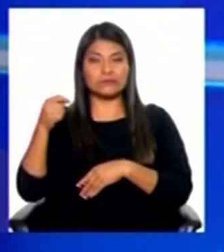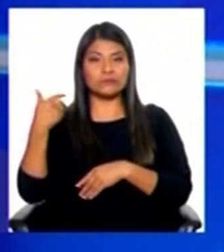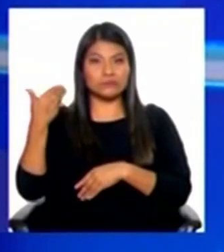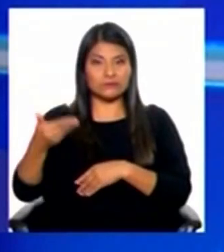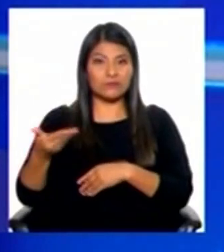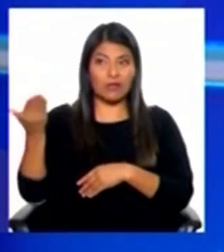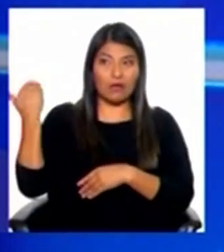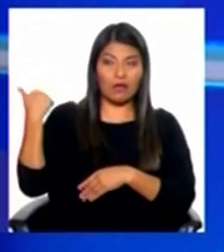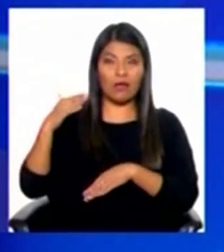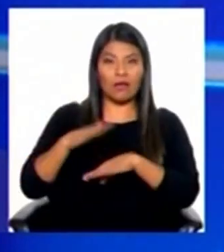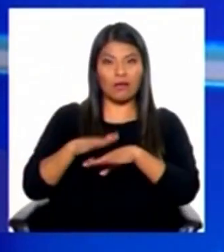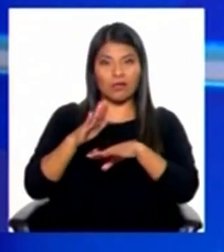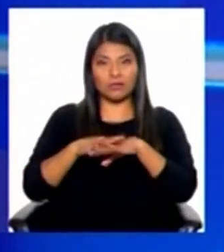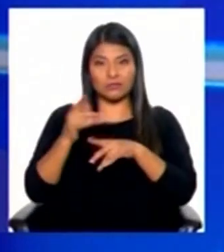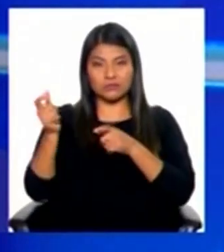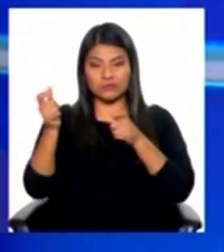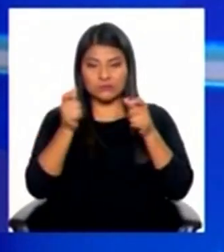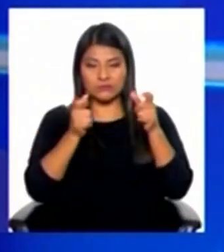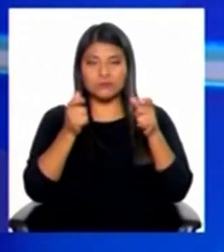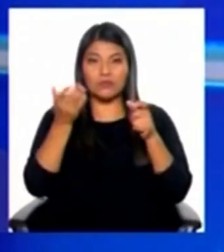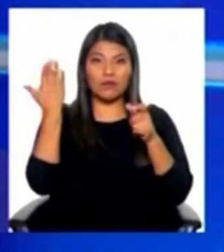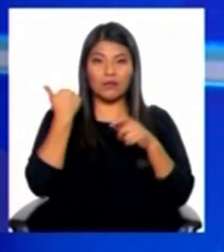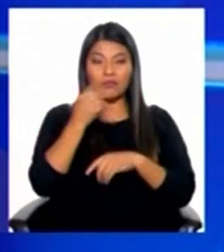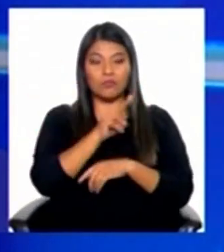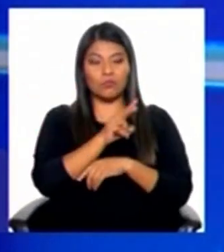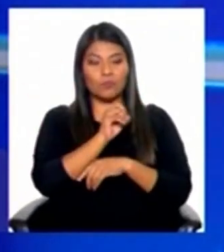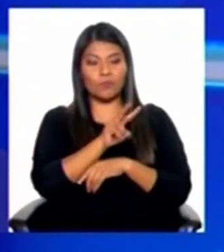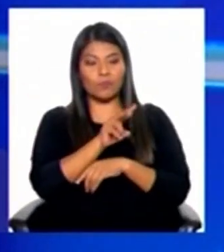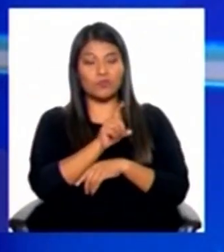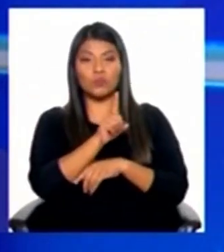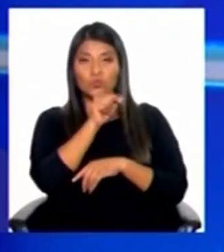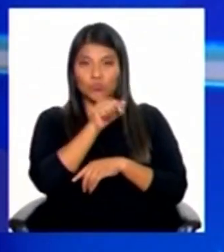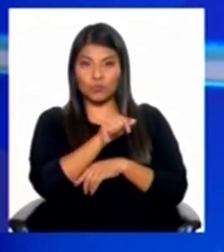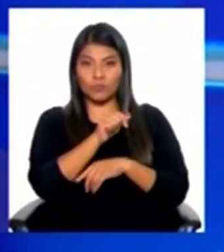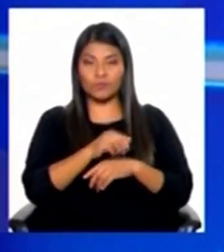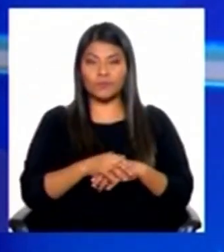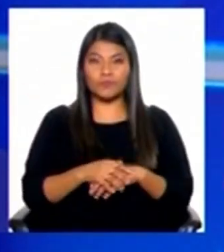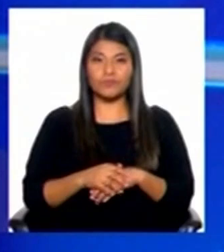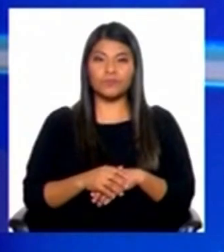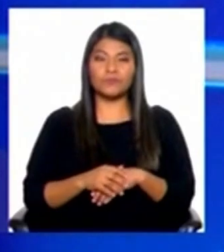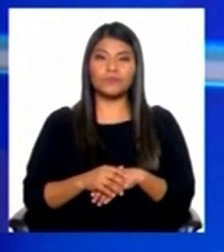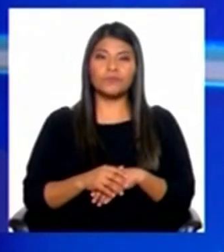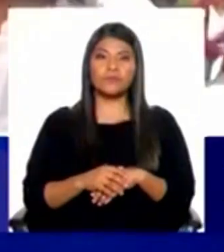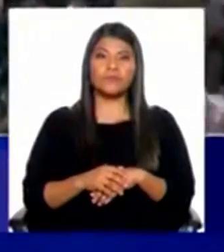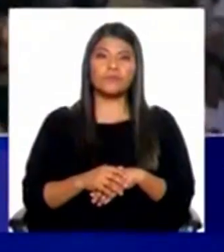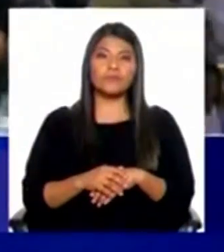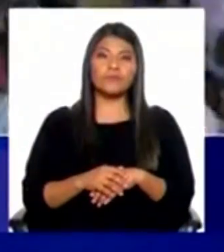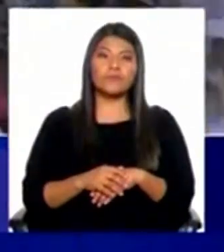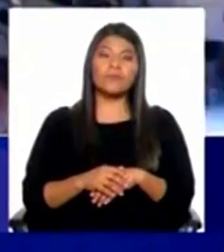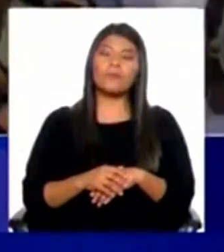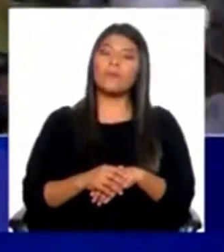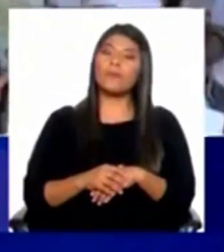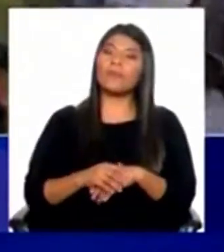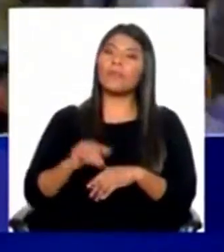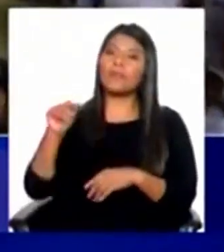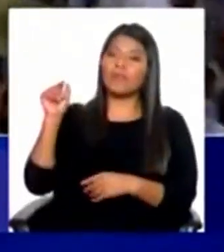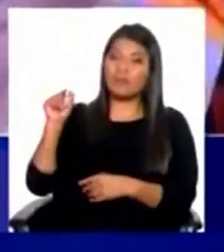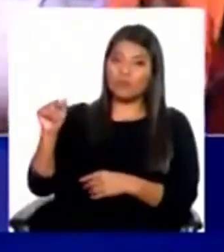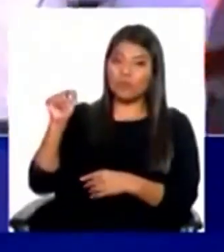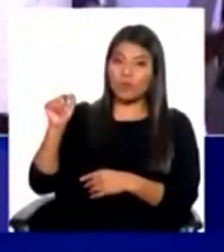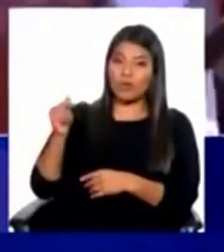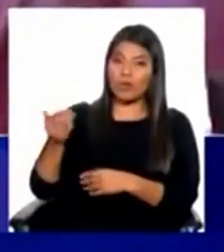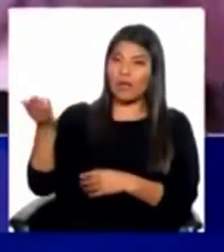sido motivo de cuestionamiento en la elección del año 2021. Y justamente en el establecimiento de esta hipótesis,